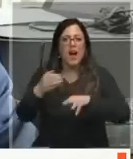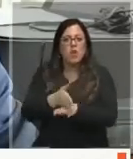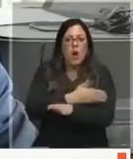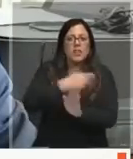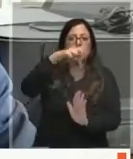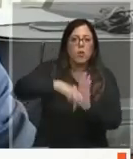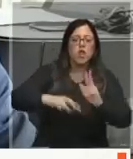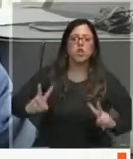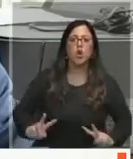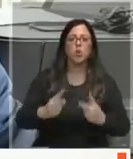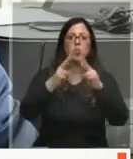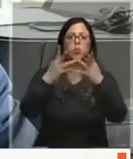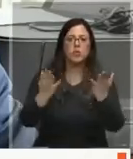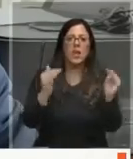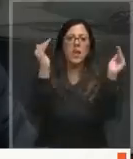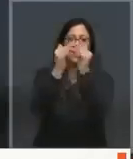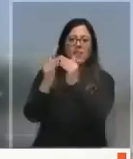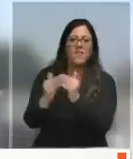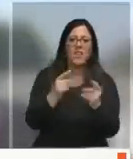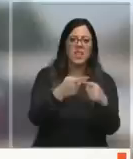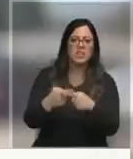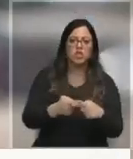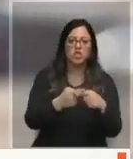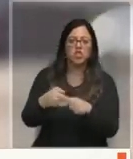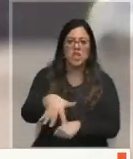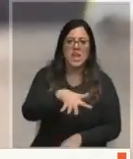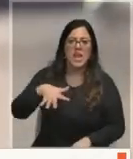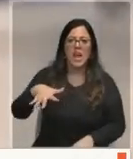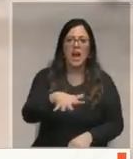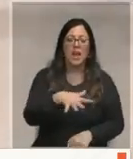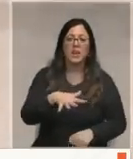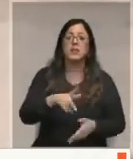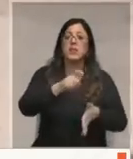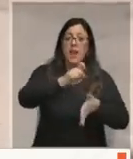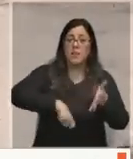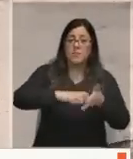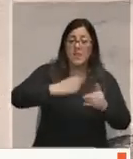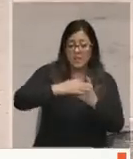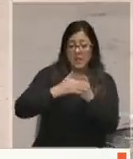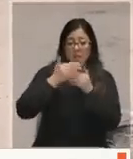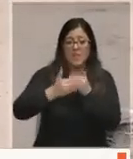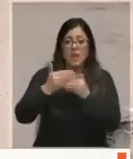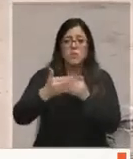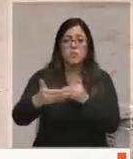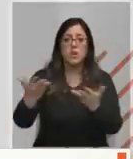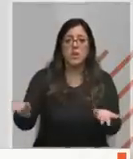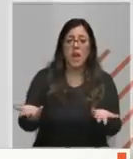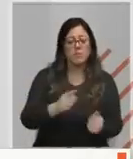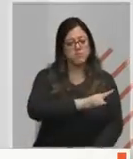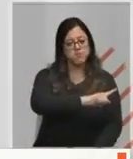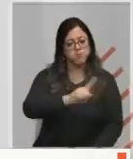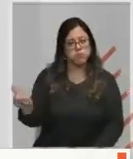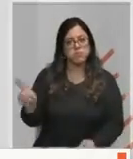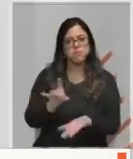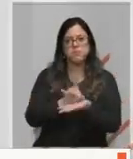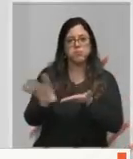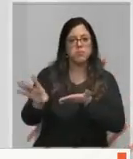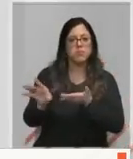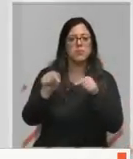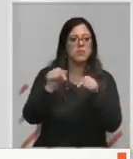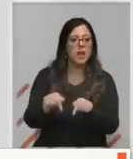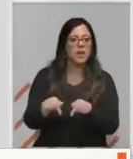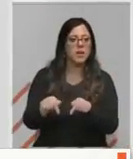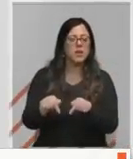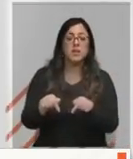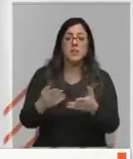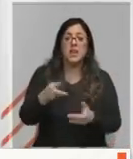la construcción de viviendas sociales. En algunos meses más se produciría el desalojo total. Mientras tanto,